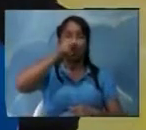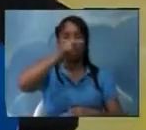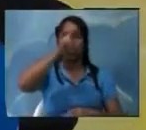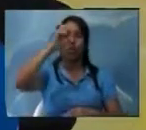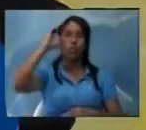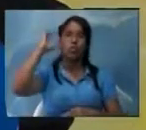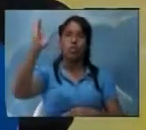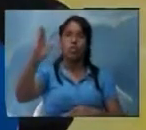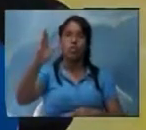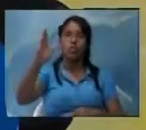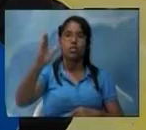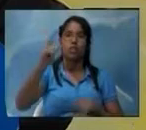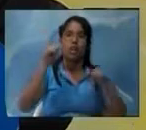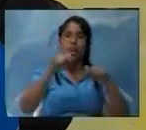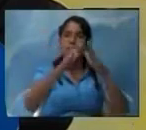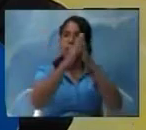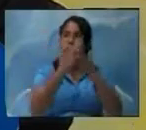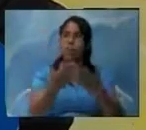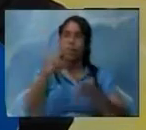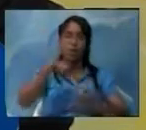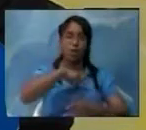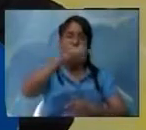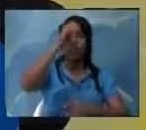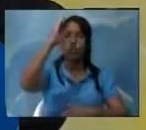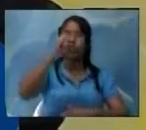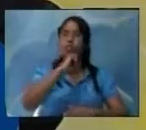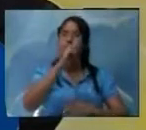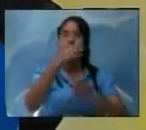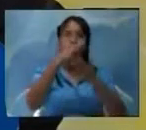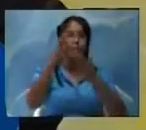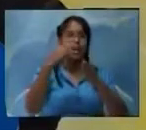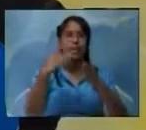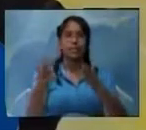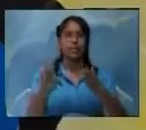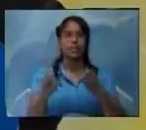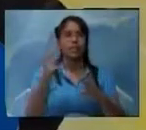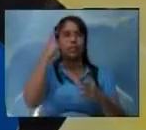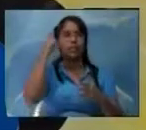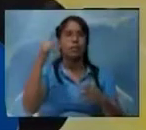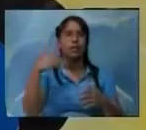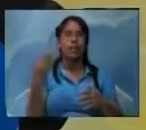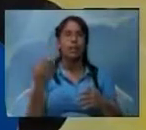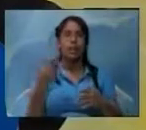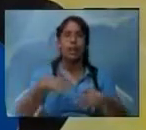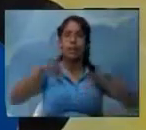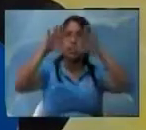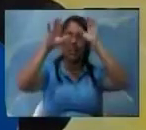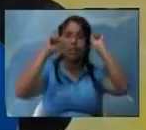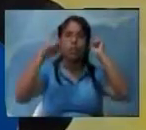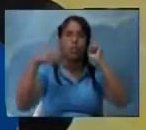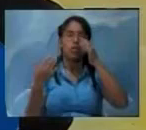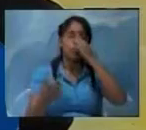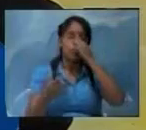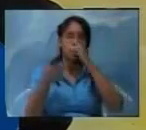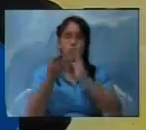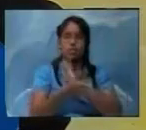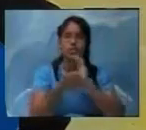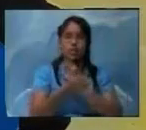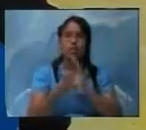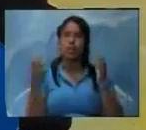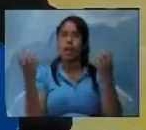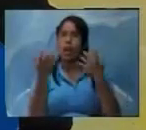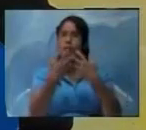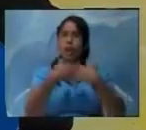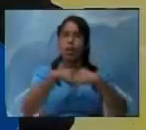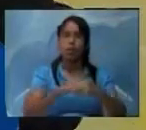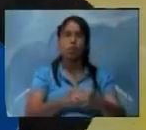Dios... Esa palabra nuestro Dios es excelente para que entendamos lo que significa la comunión